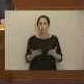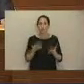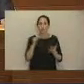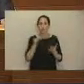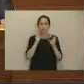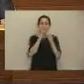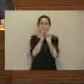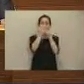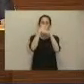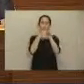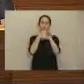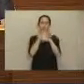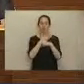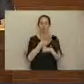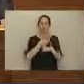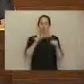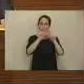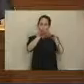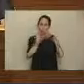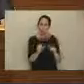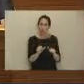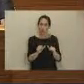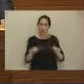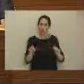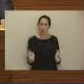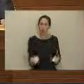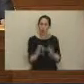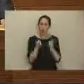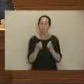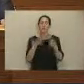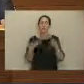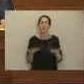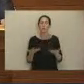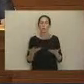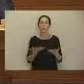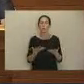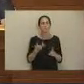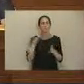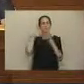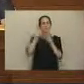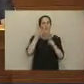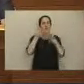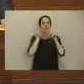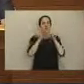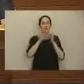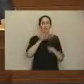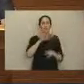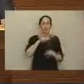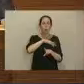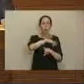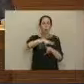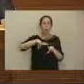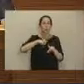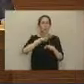del modelo Avilés se trata del tratamiento en el entorno familiar,